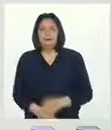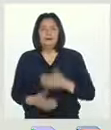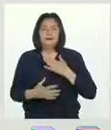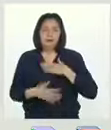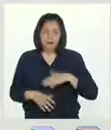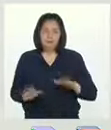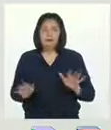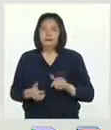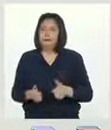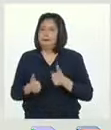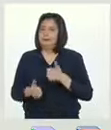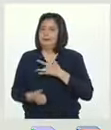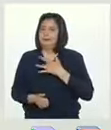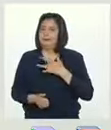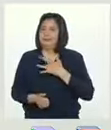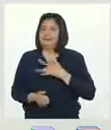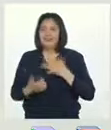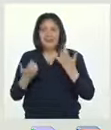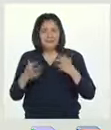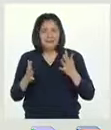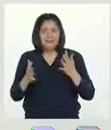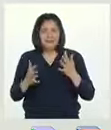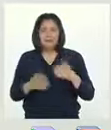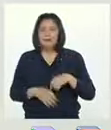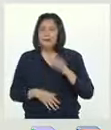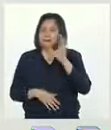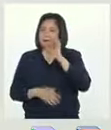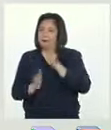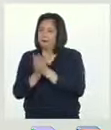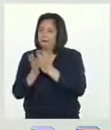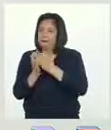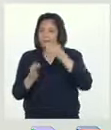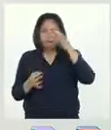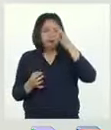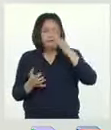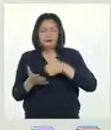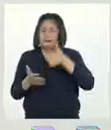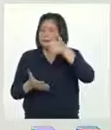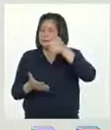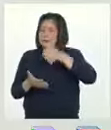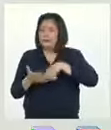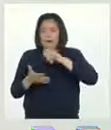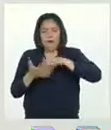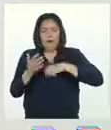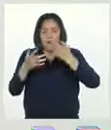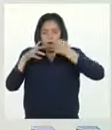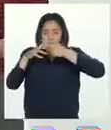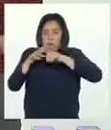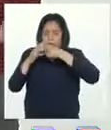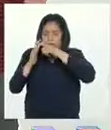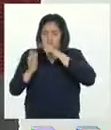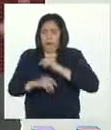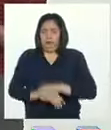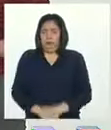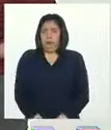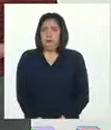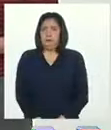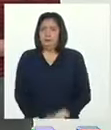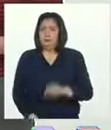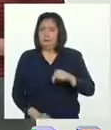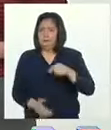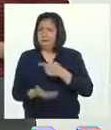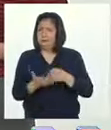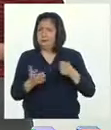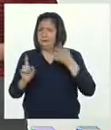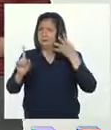Ah, ¡qué bien se siente! Ahora sí, a buscar cuadernos, hojas de papel, lápiz y lapicero, que comenzamos. Esta